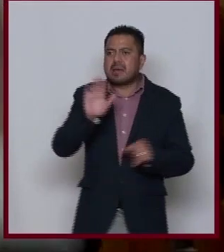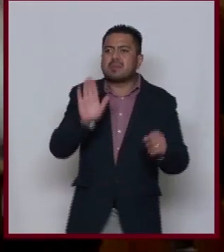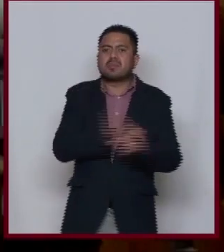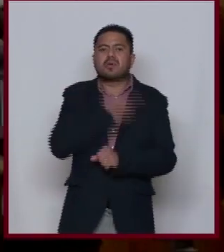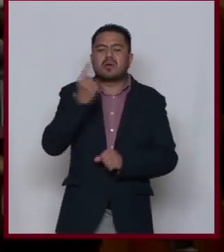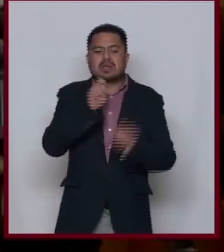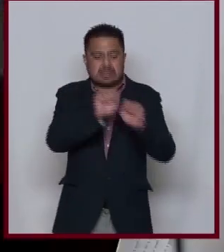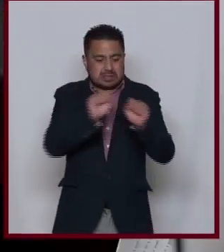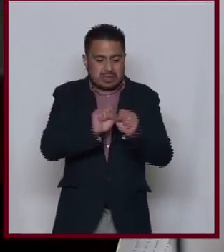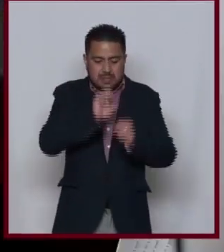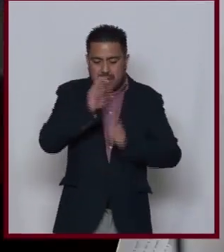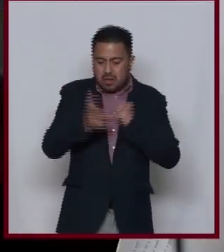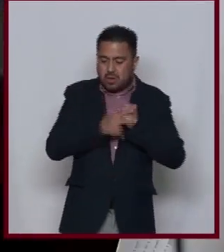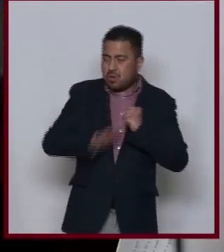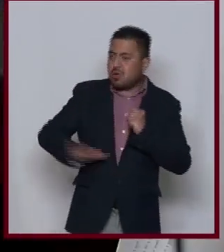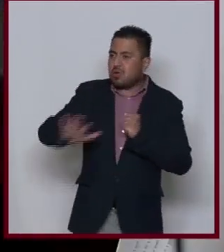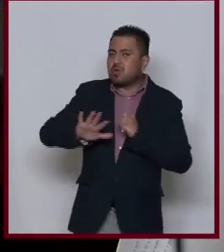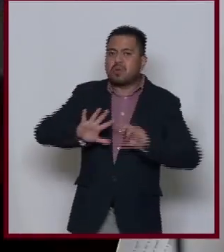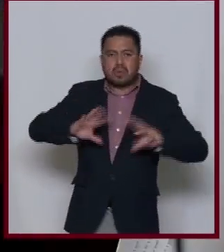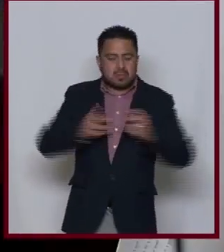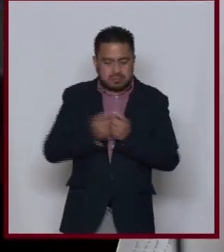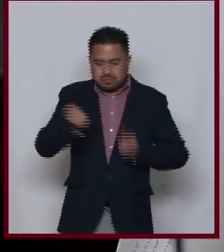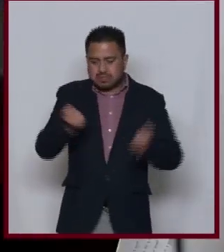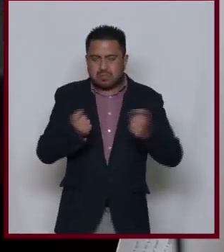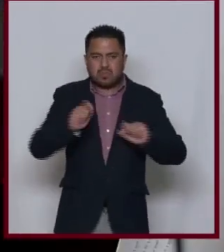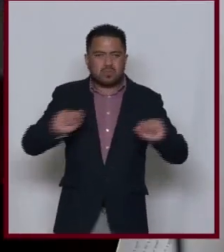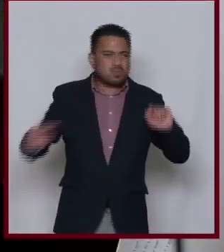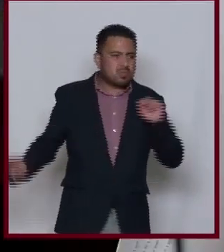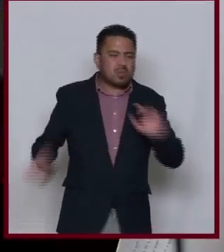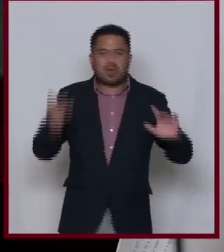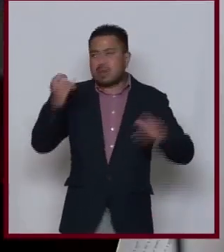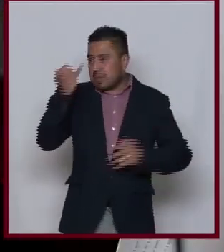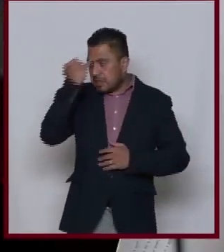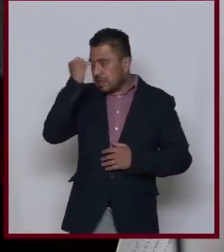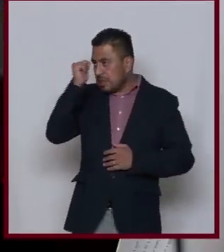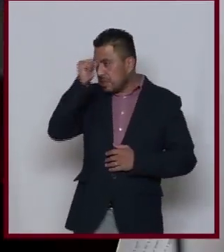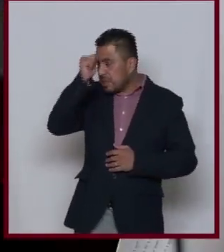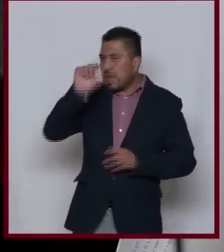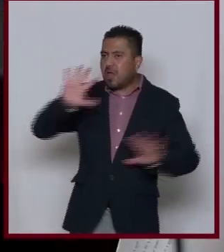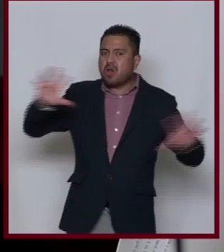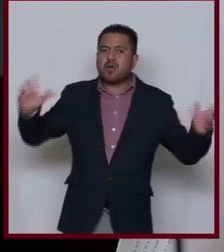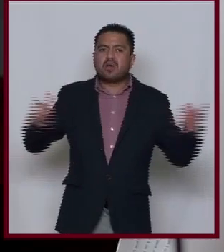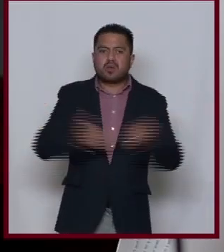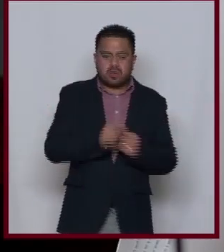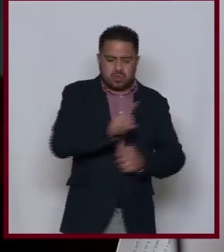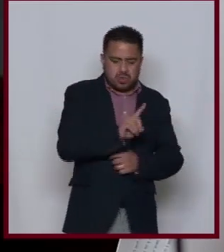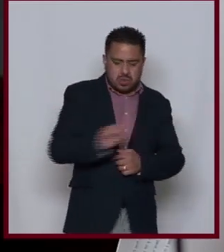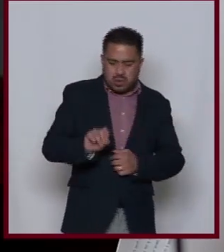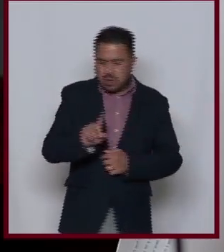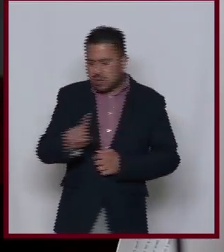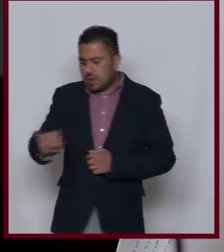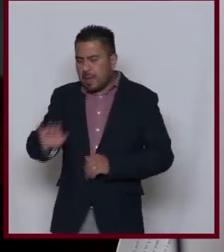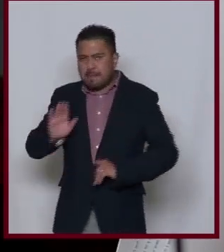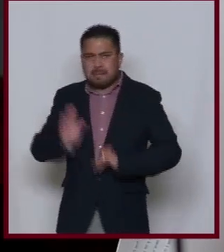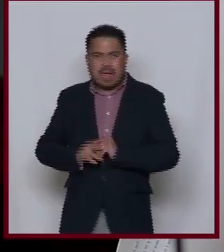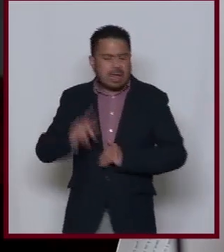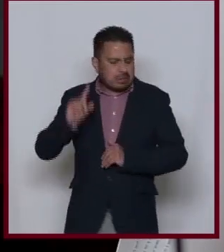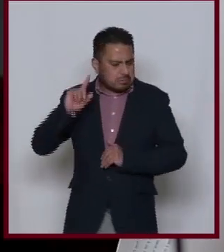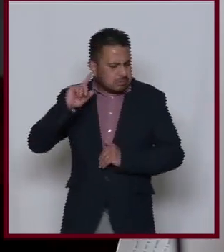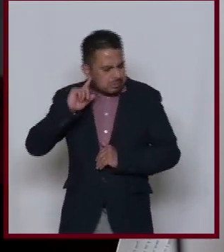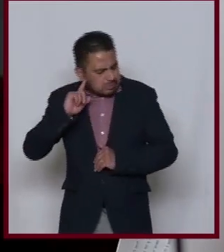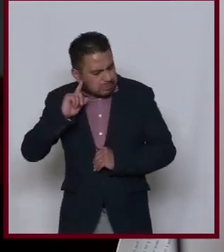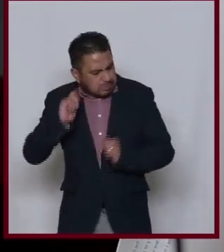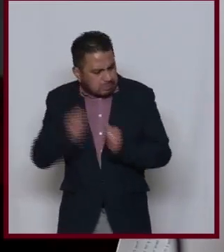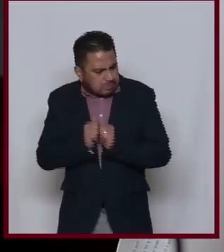el sistema europeo que dominó el mundo. En realidad, en la India, por ejemplo, entre un do y otro do tienen muchos más tonos que a nuestro